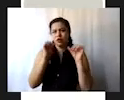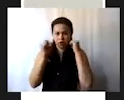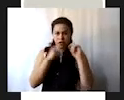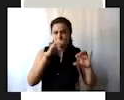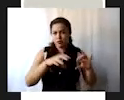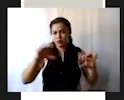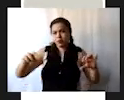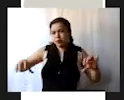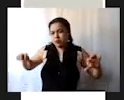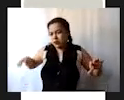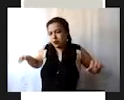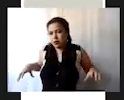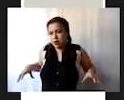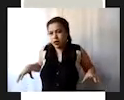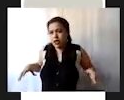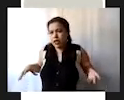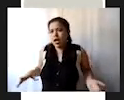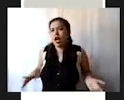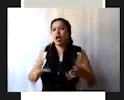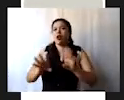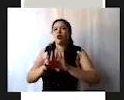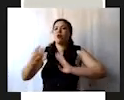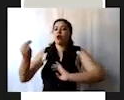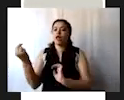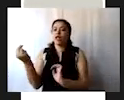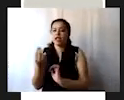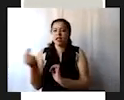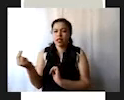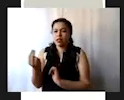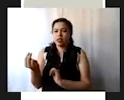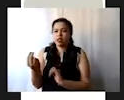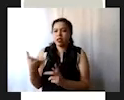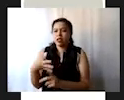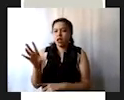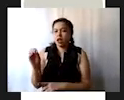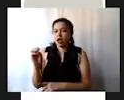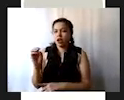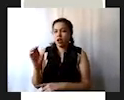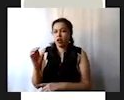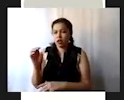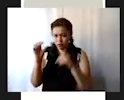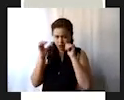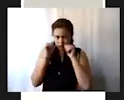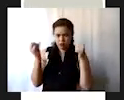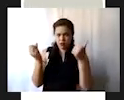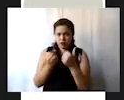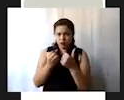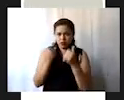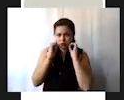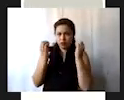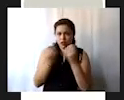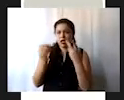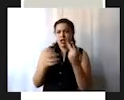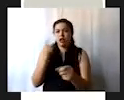están poniendo como requisito que pues la organización tenga una clara identificación de